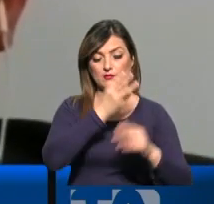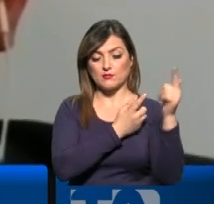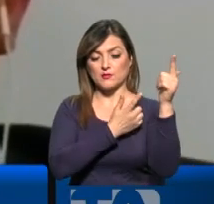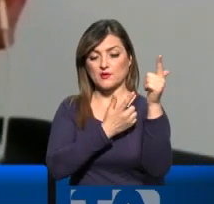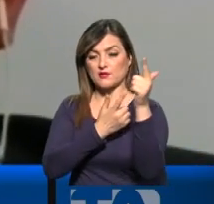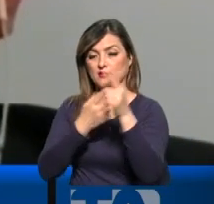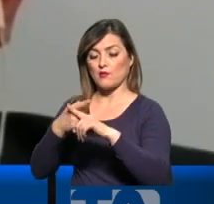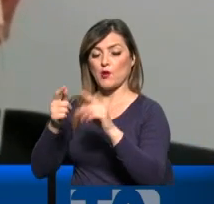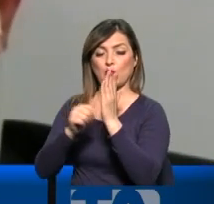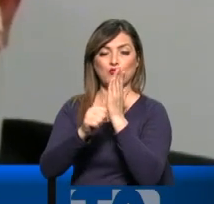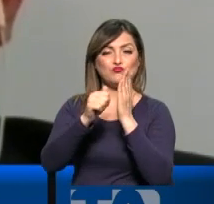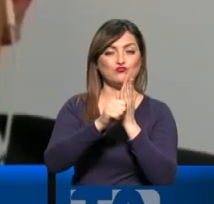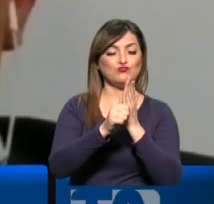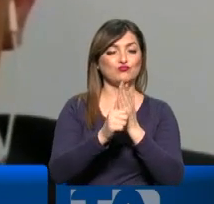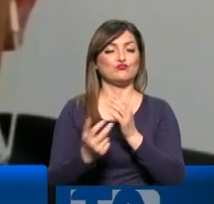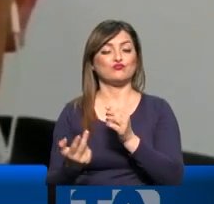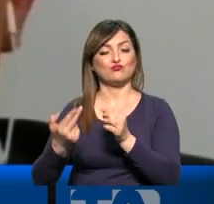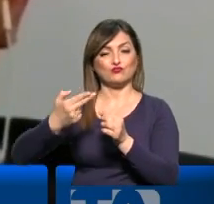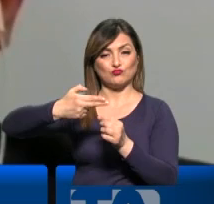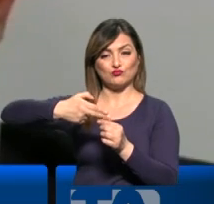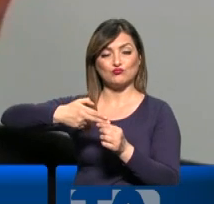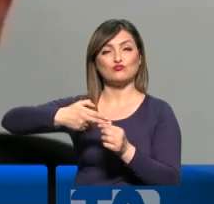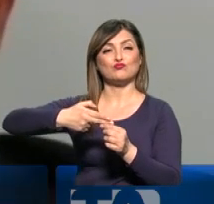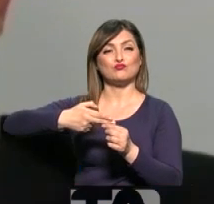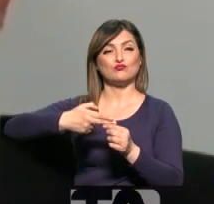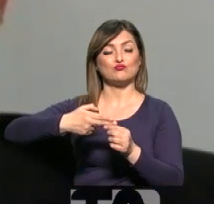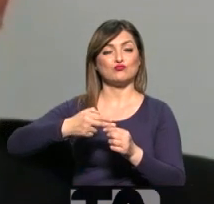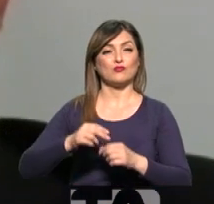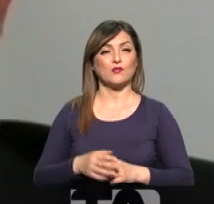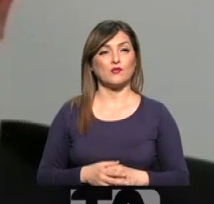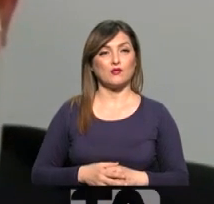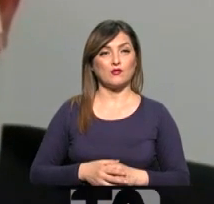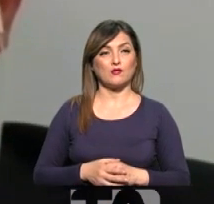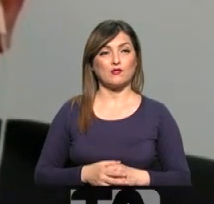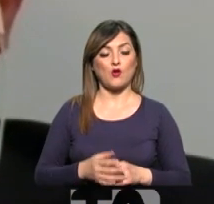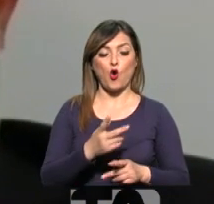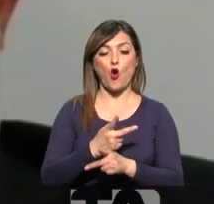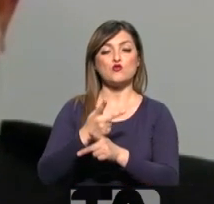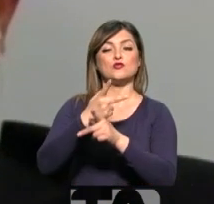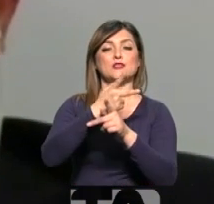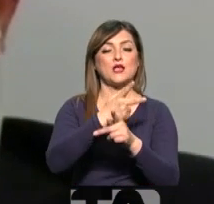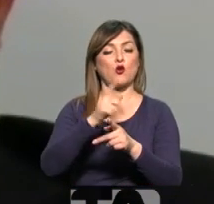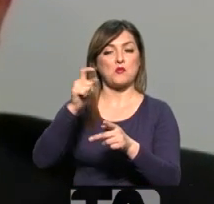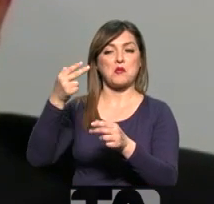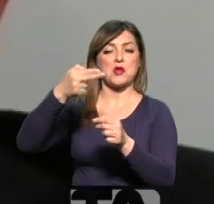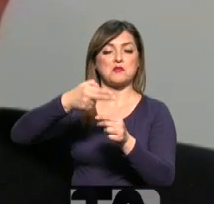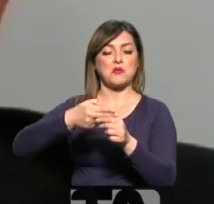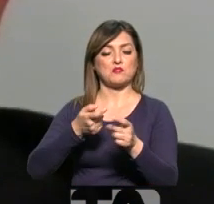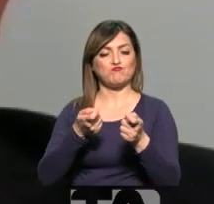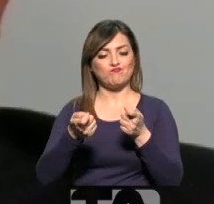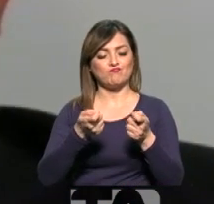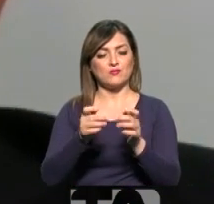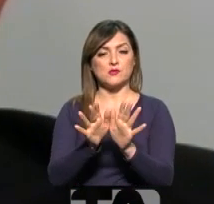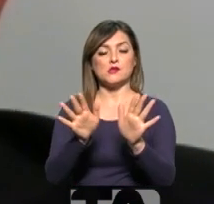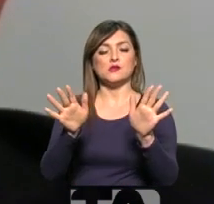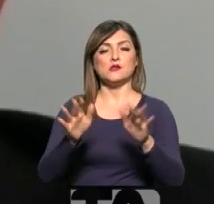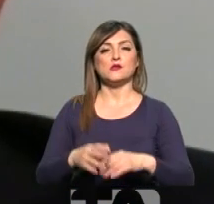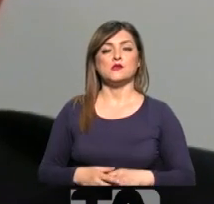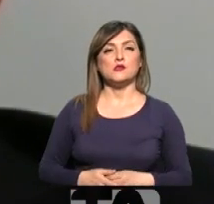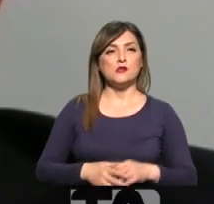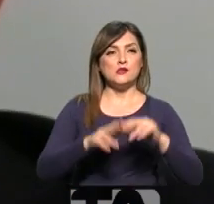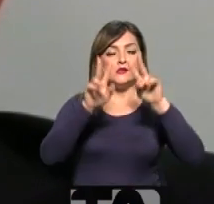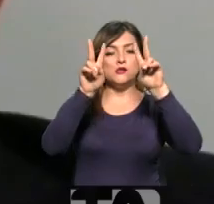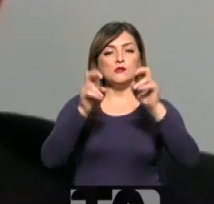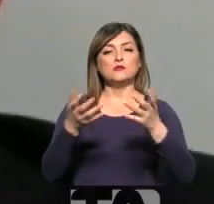ministerios deberían formar parte o dar forma a un espacio, una especie como de consejo, que maneje en términos generales, digamos, los